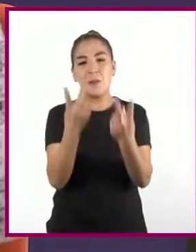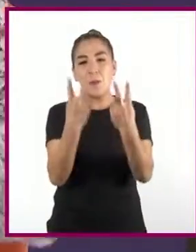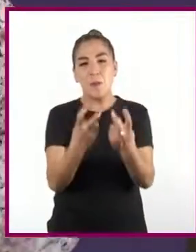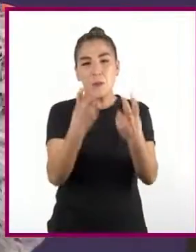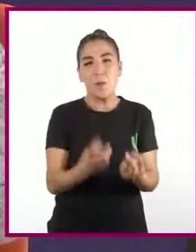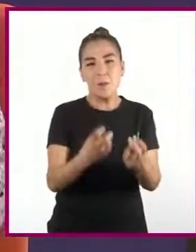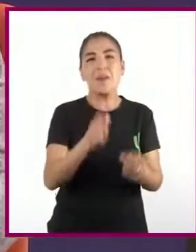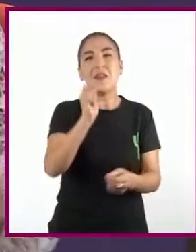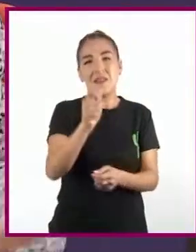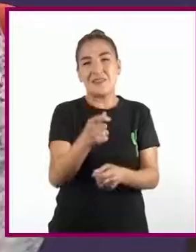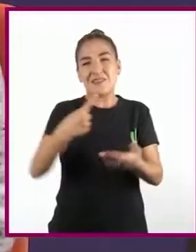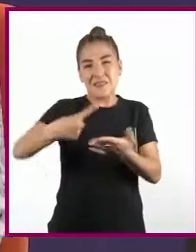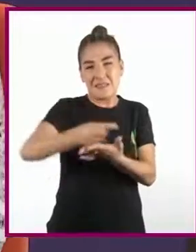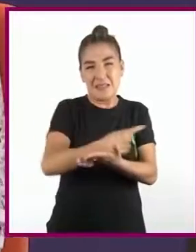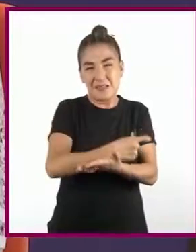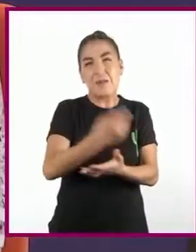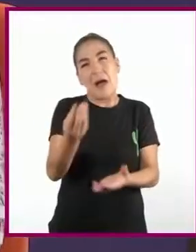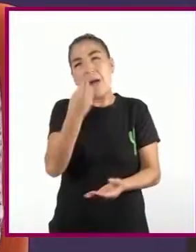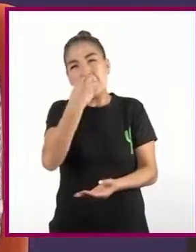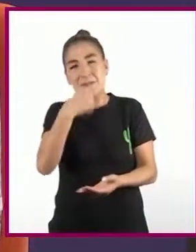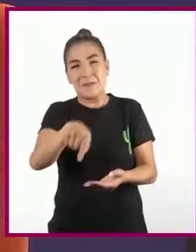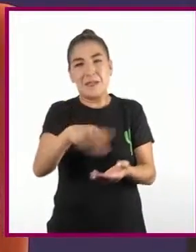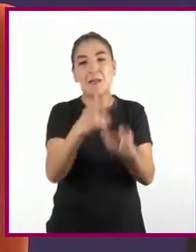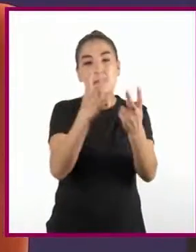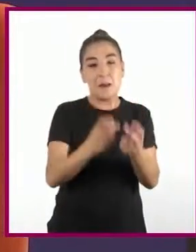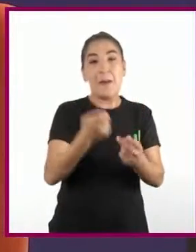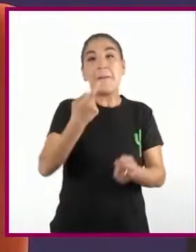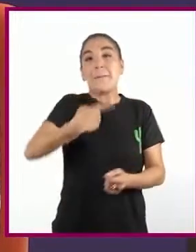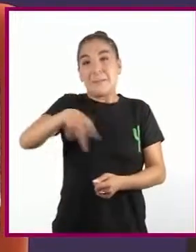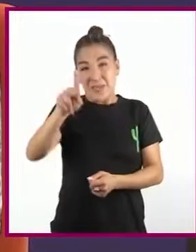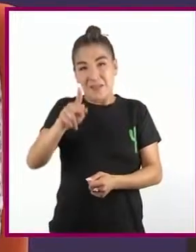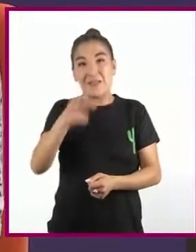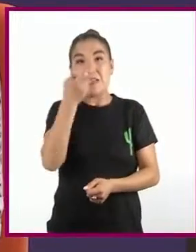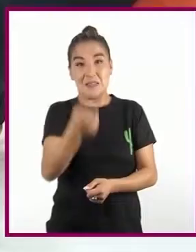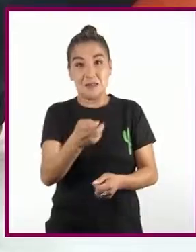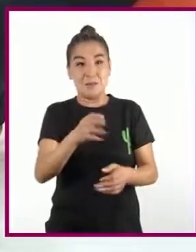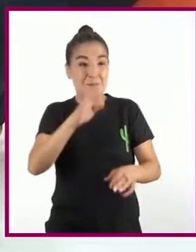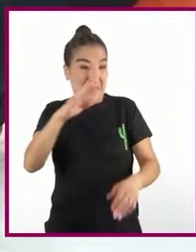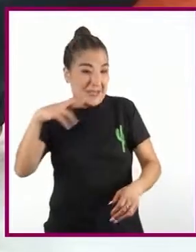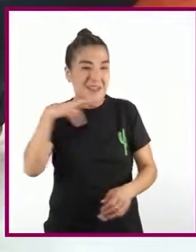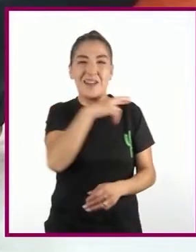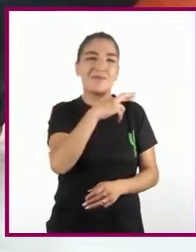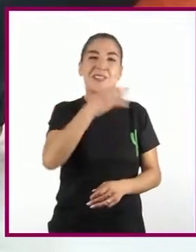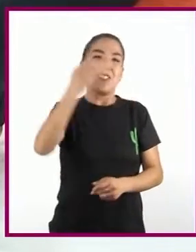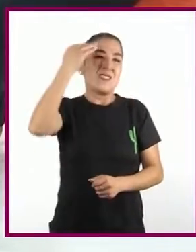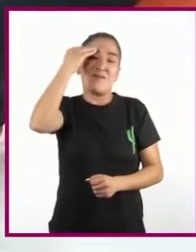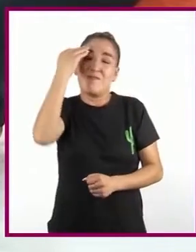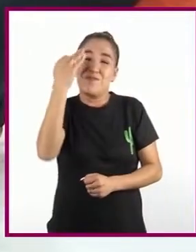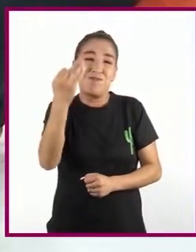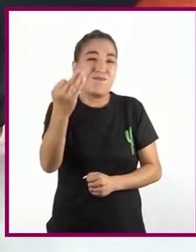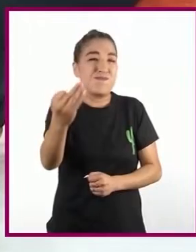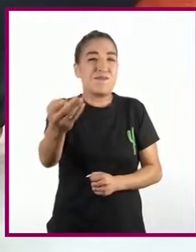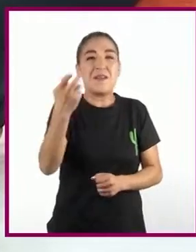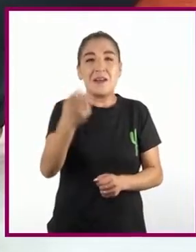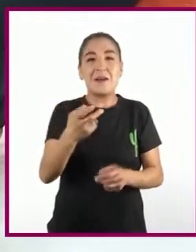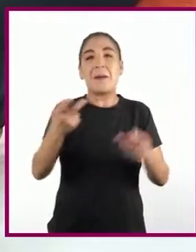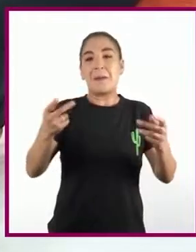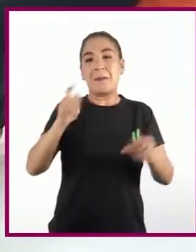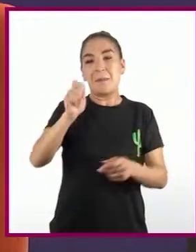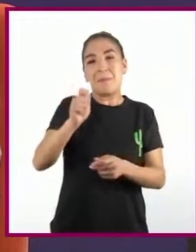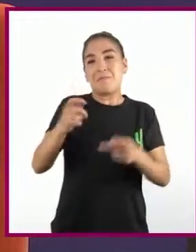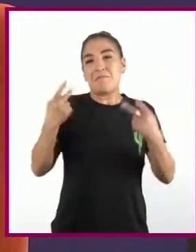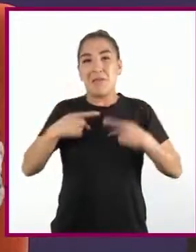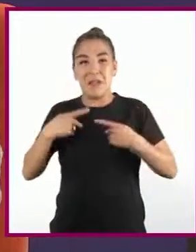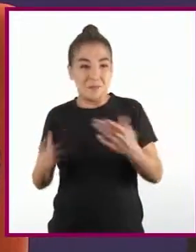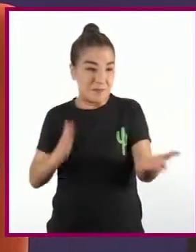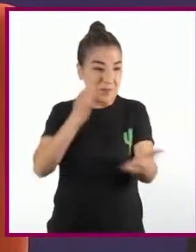lo ingieren y de una manera pues se detiene. Sin embargo, pues eso no es inmediato. Pasa mucho tiempo en lo que alguien va y actúa